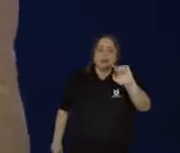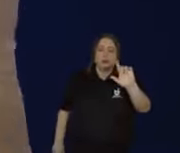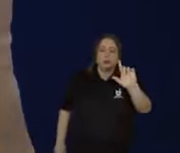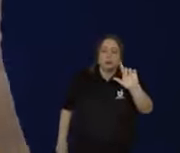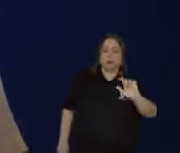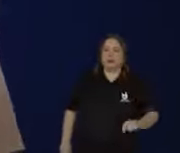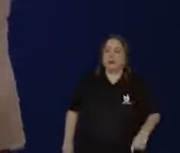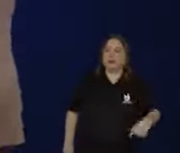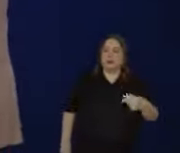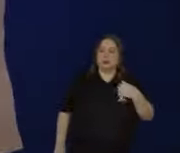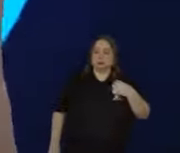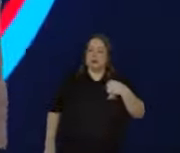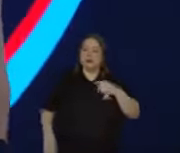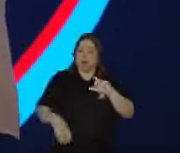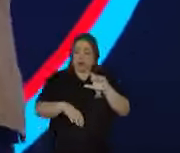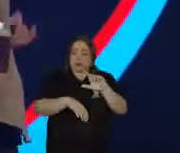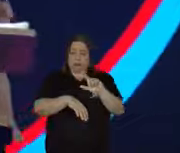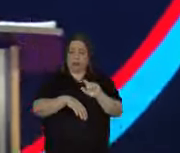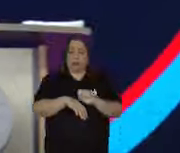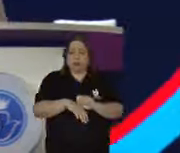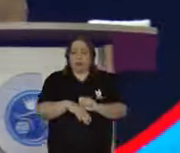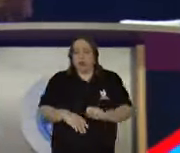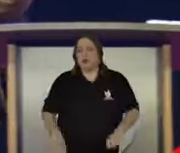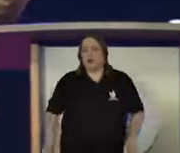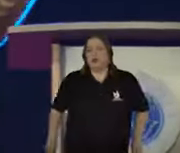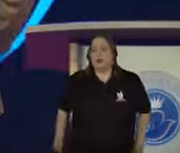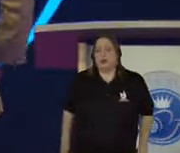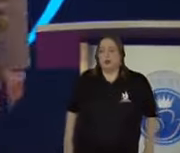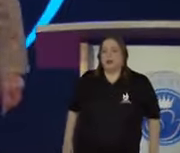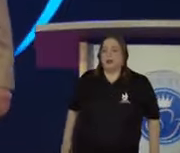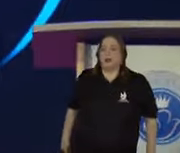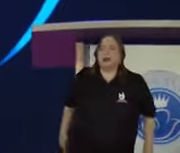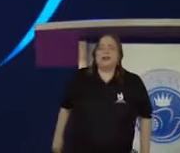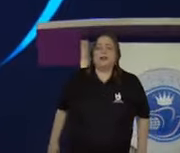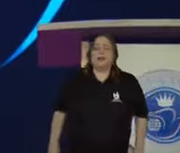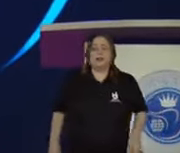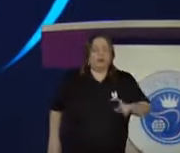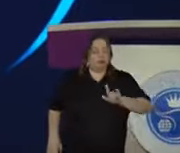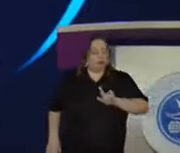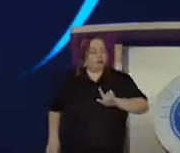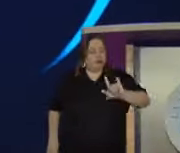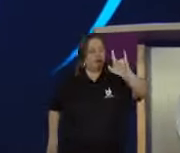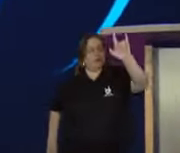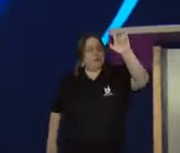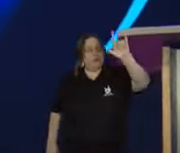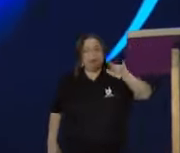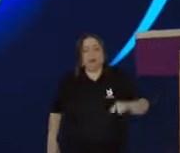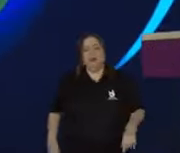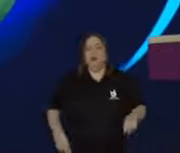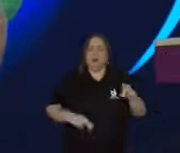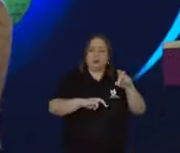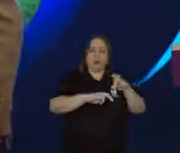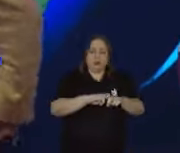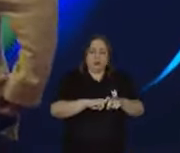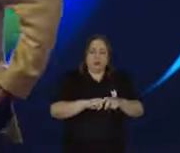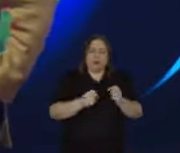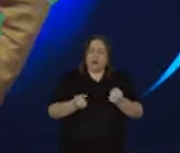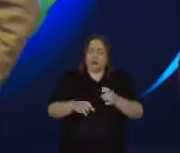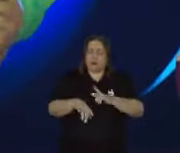Estoy bastante acostumbrado a tener un asiento de avión marcado en mi espalda. Muchos años, muchos